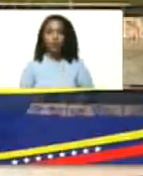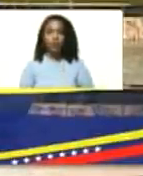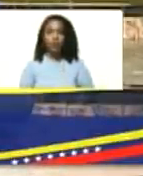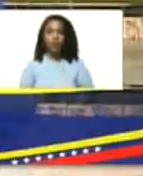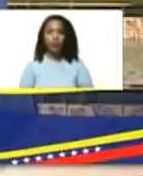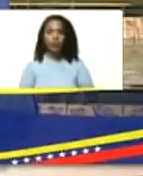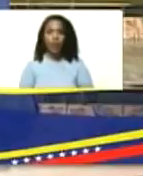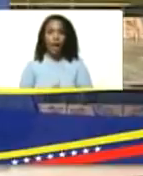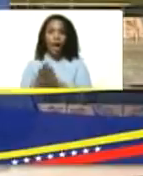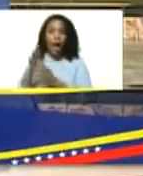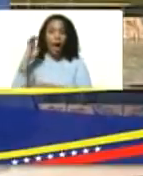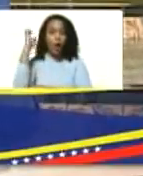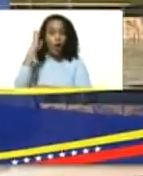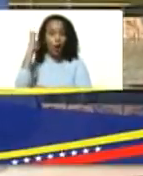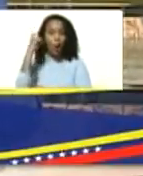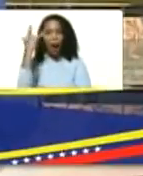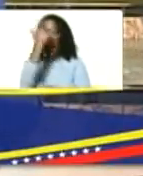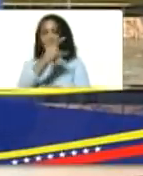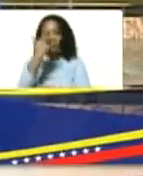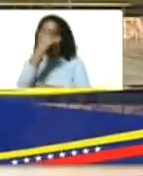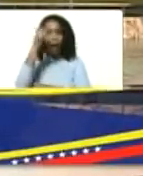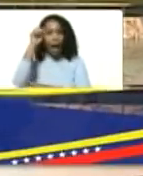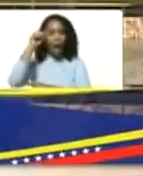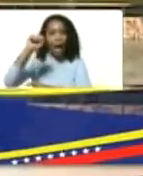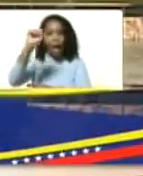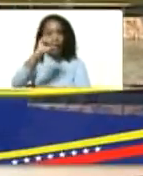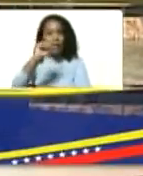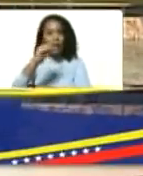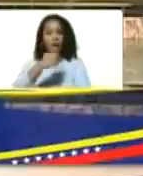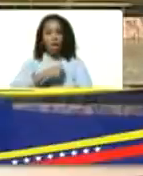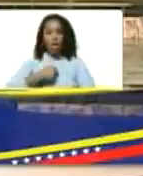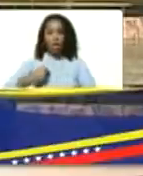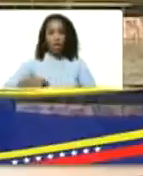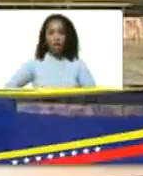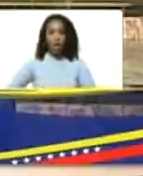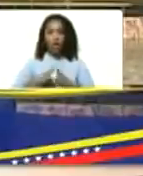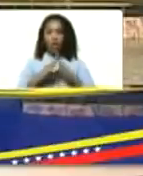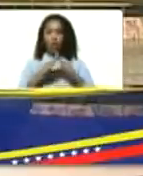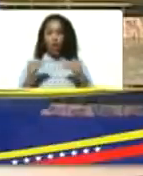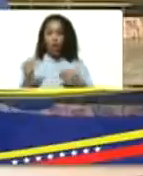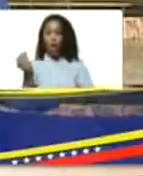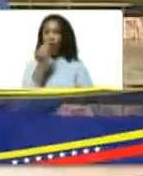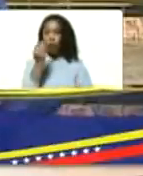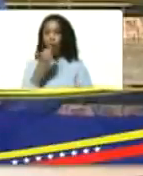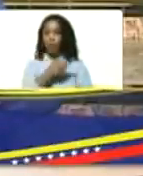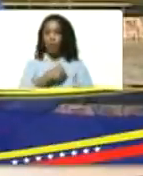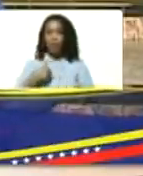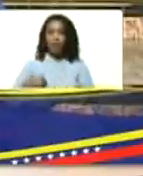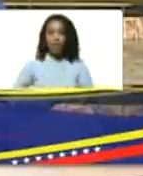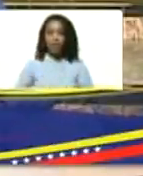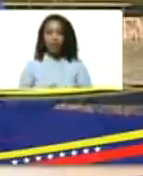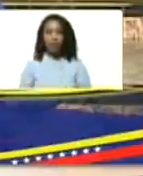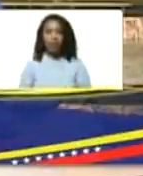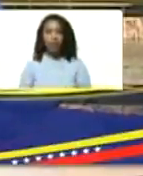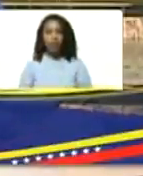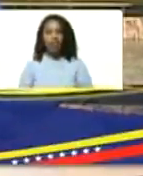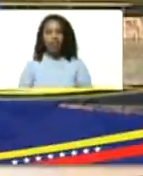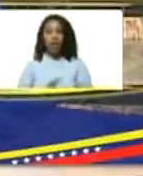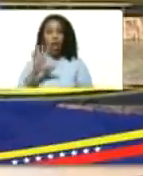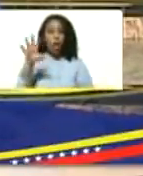a europa a la africana hacia china todo lo que es alimento china pero